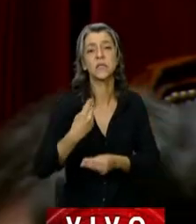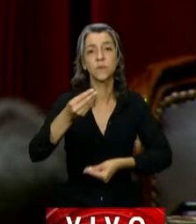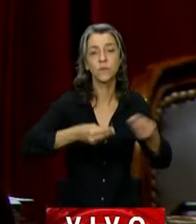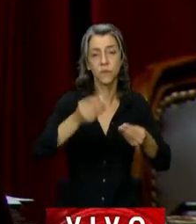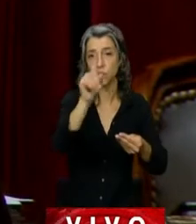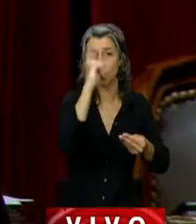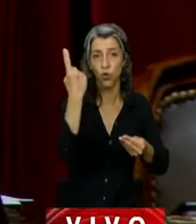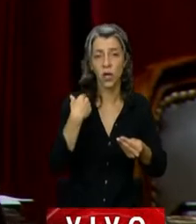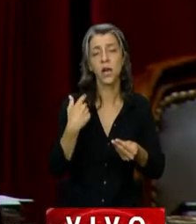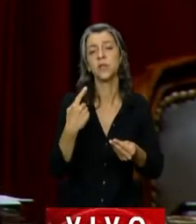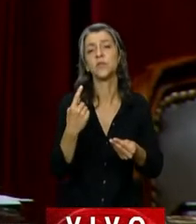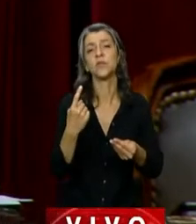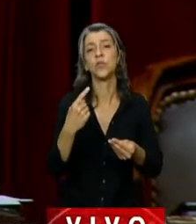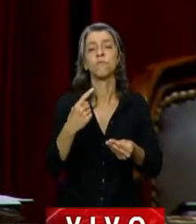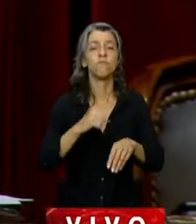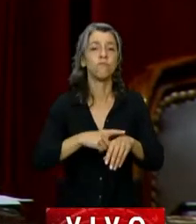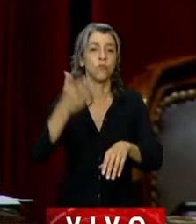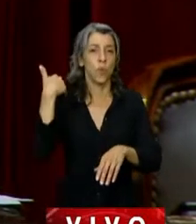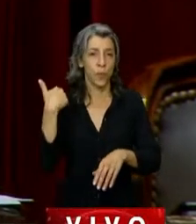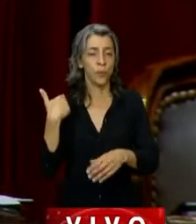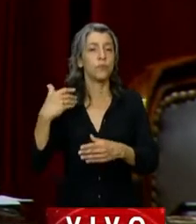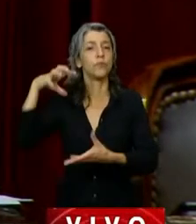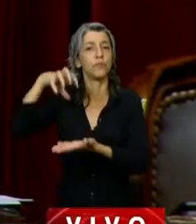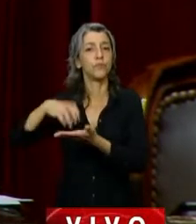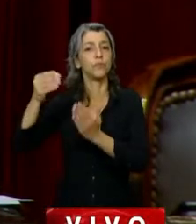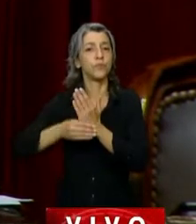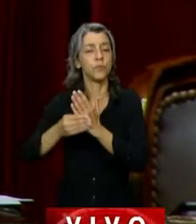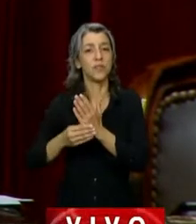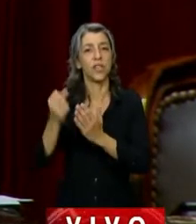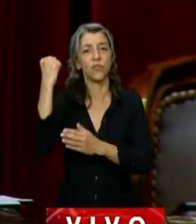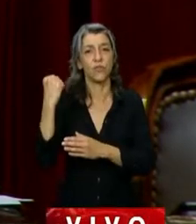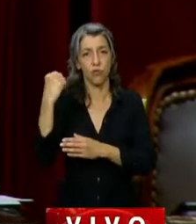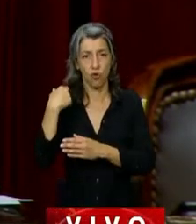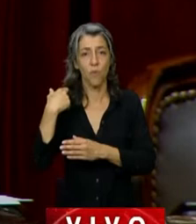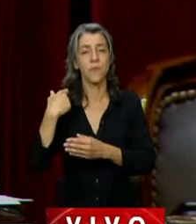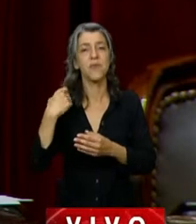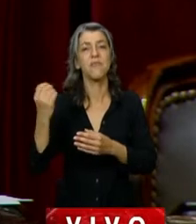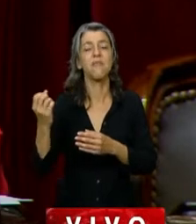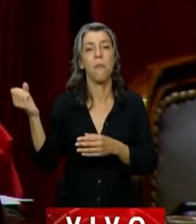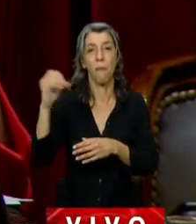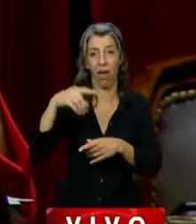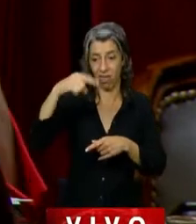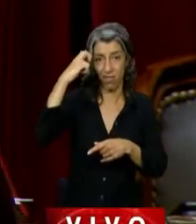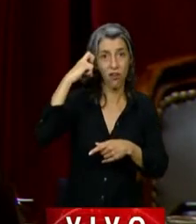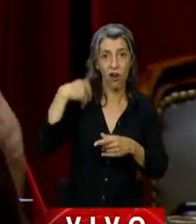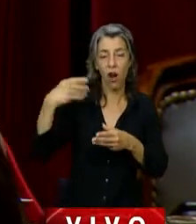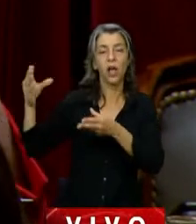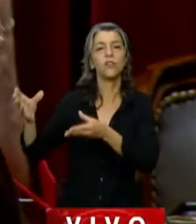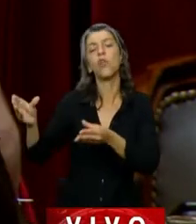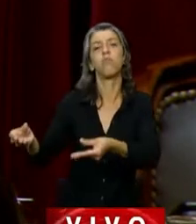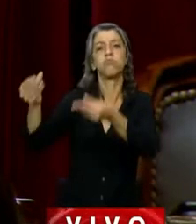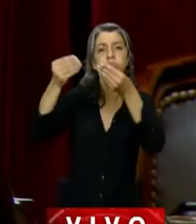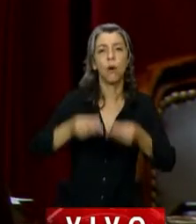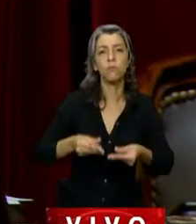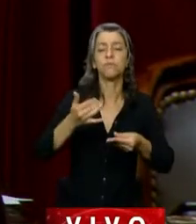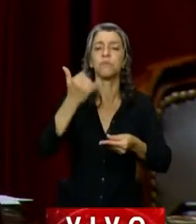se mandó al Congreso de la Nación desde el Ministerio de Economía una separata donde hablan de exenciones